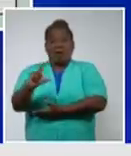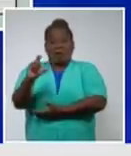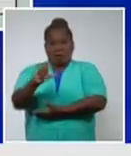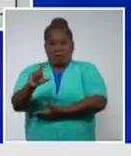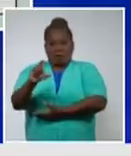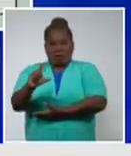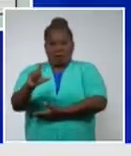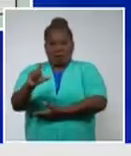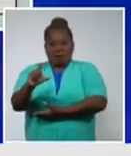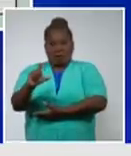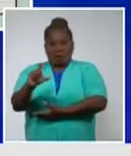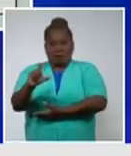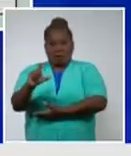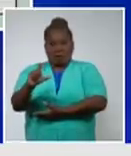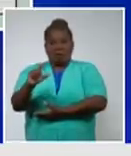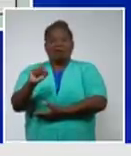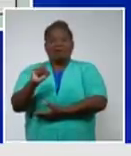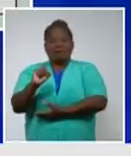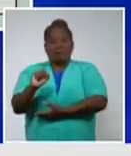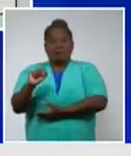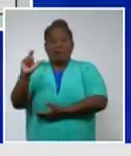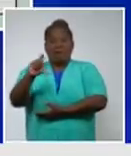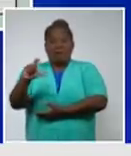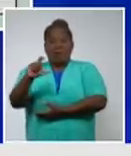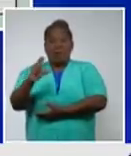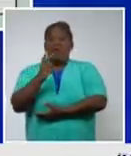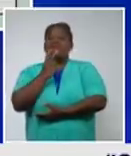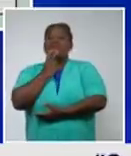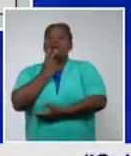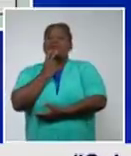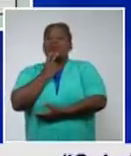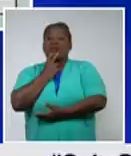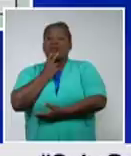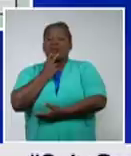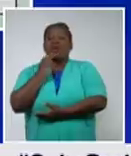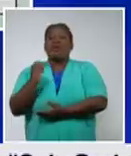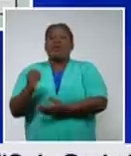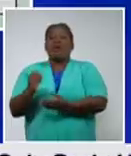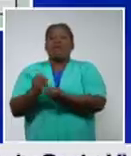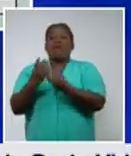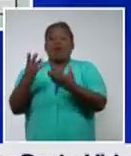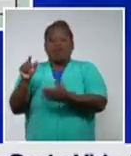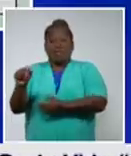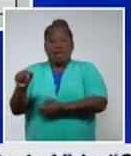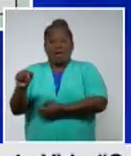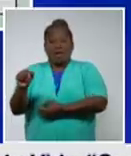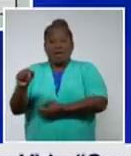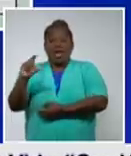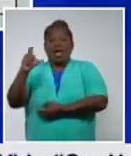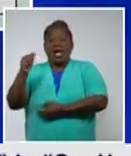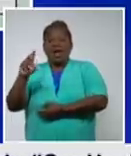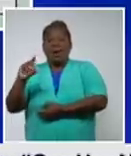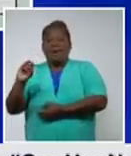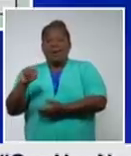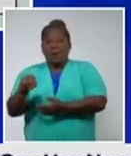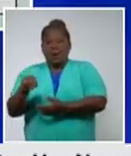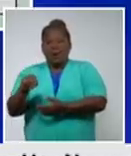cabecera, Camagüey, Vertiente, Florida, Carlos Manuel de Céspedes, Esmeralda y Guaymaro.